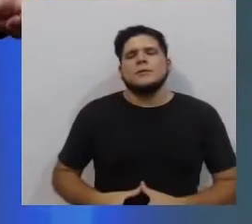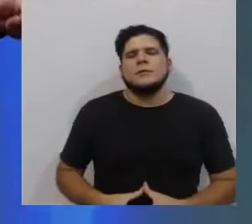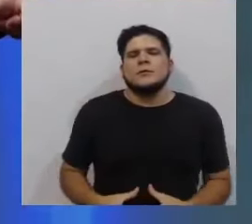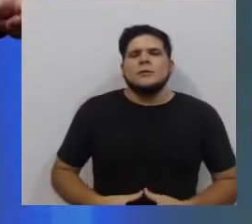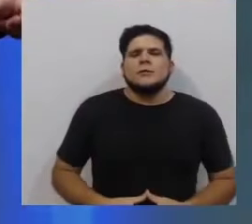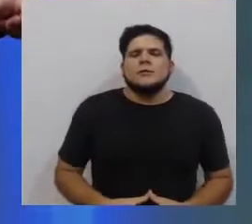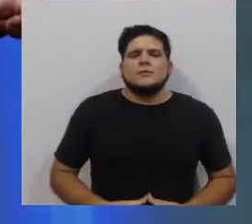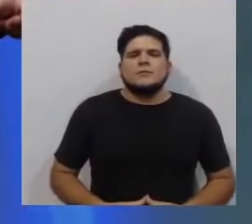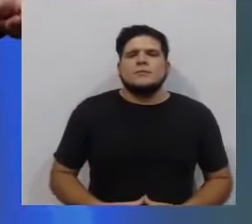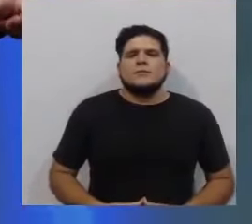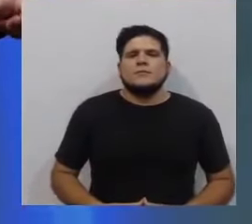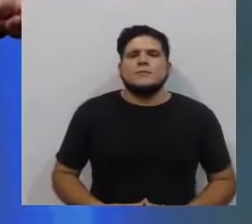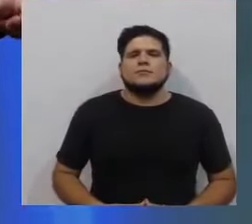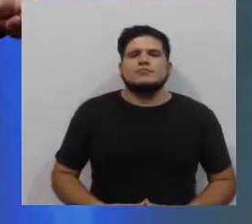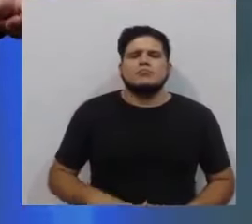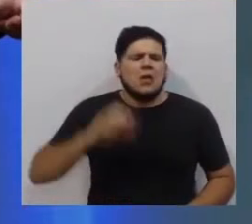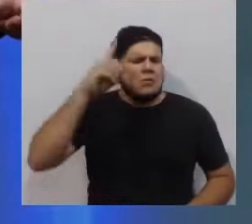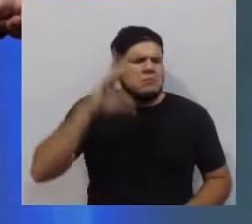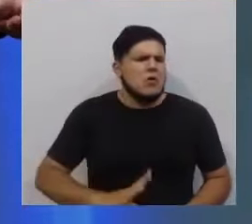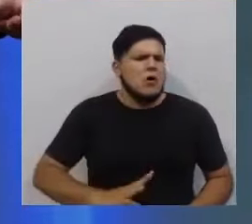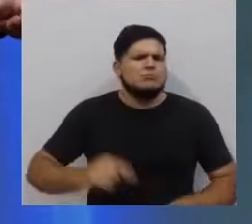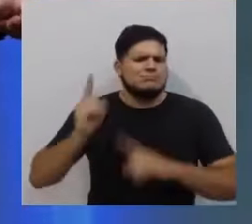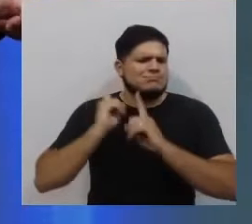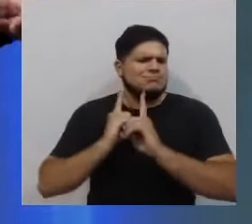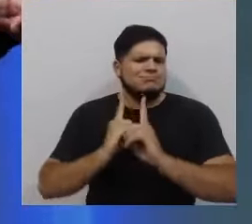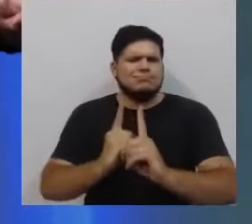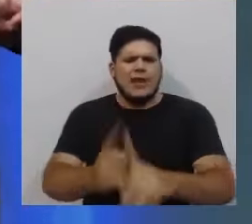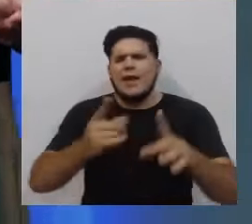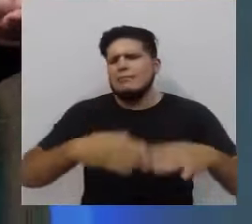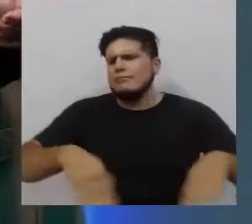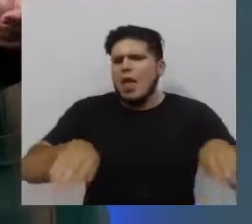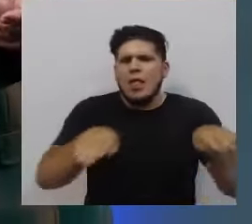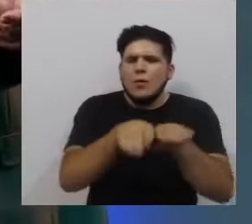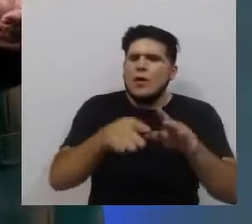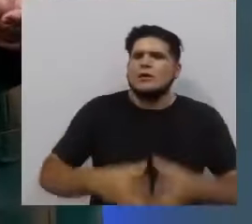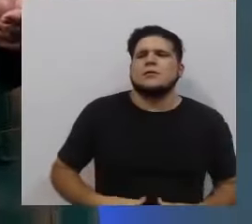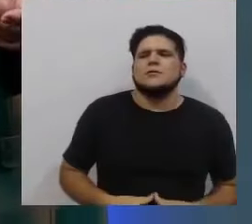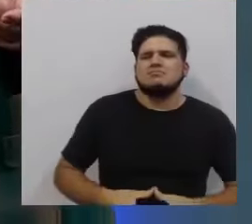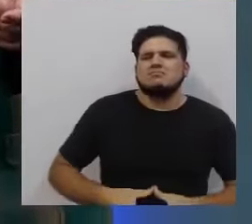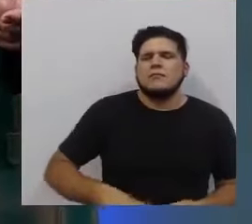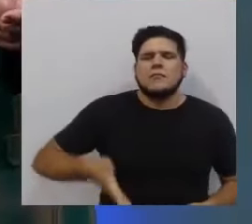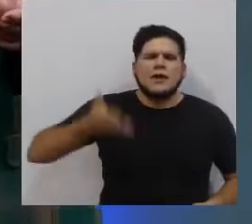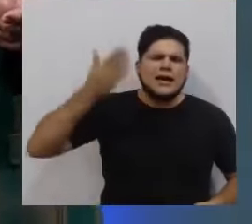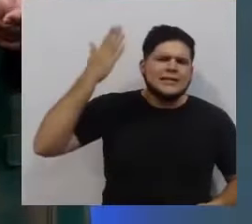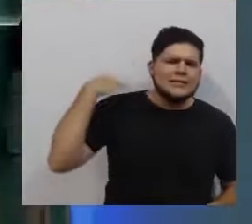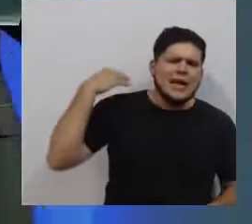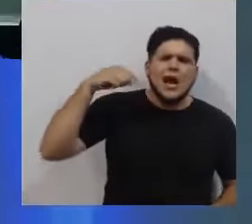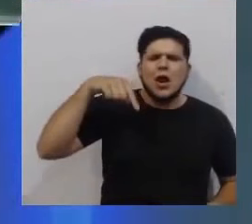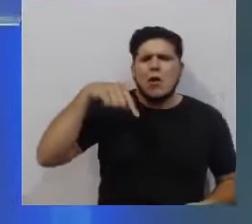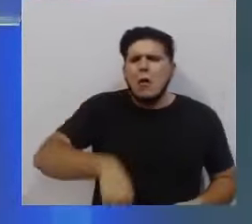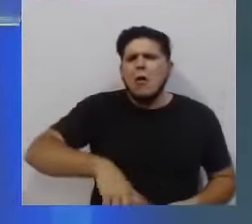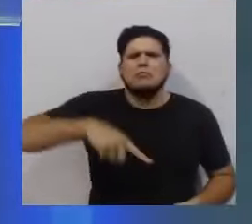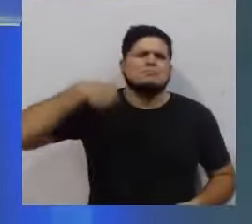puede dios sigue siendo el mismo hoy ayer y siempre su palabra sigue siendo la misma